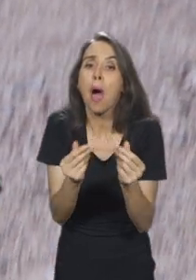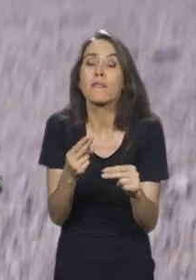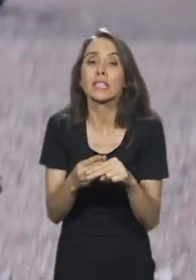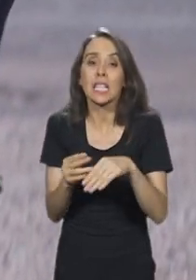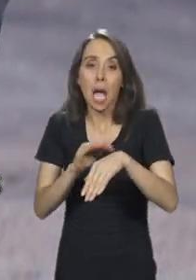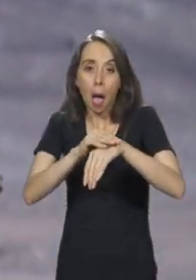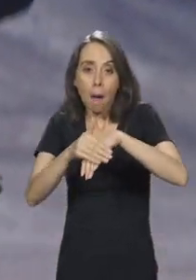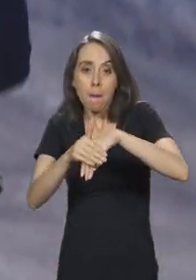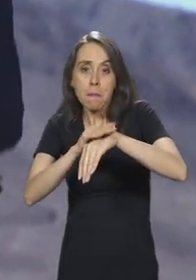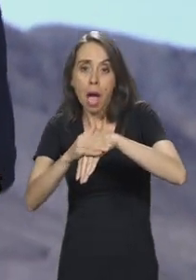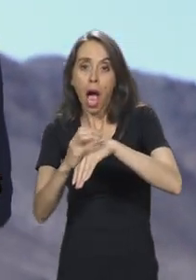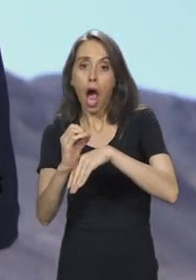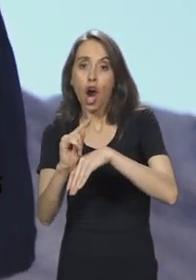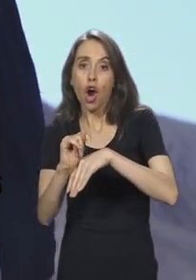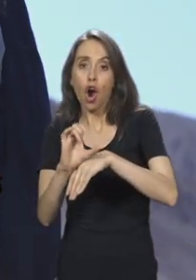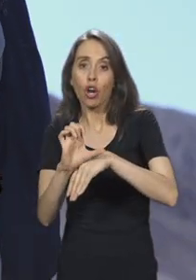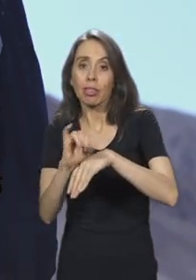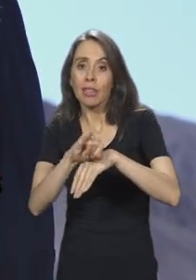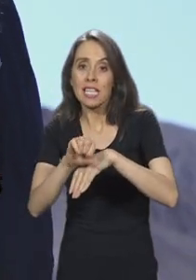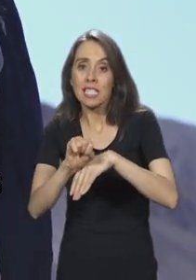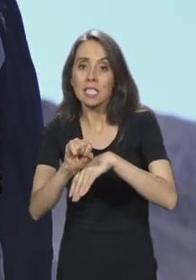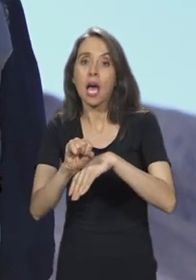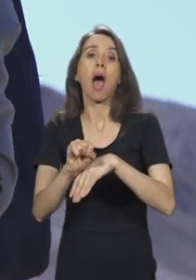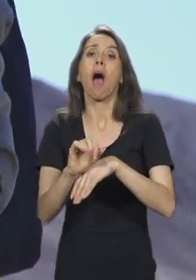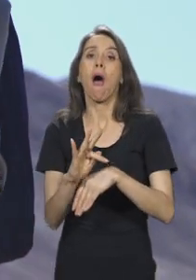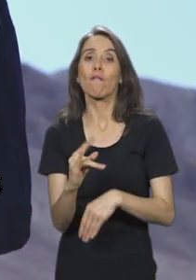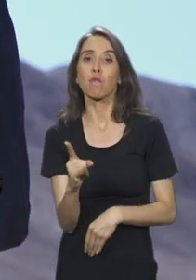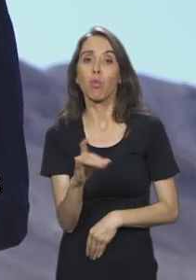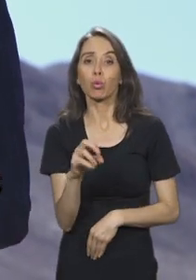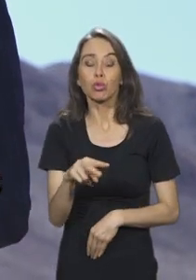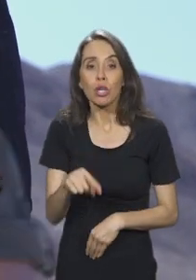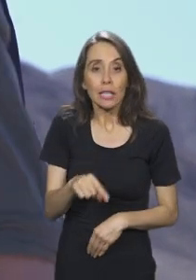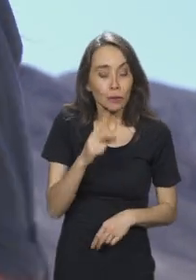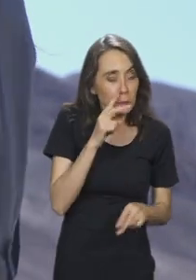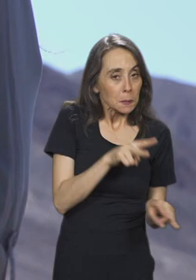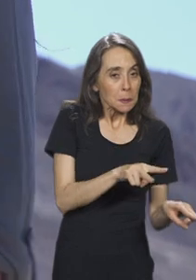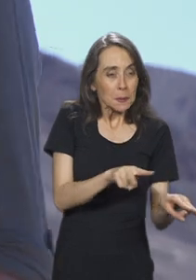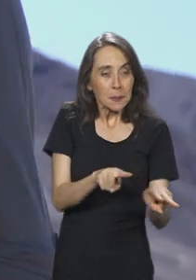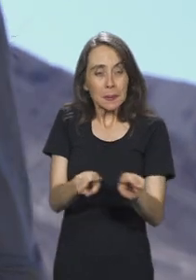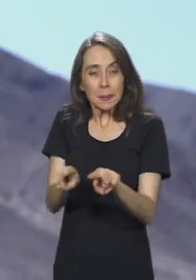Y eso es lo que estamos muy concentrados tratando de encontrar.